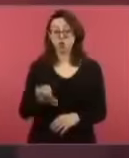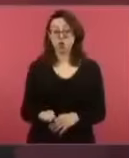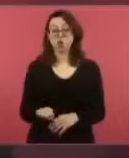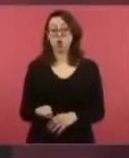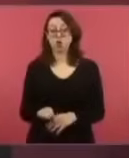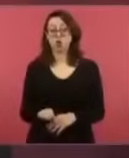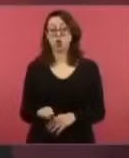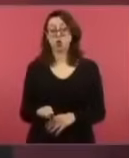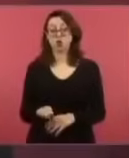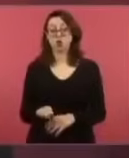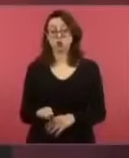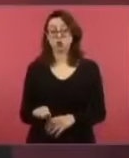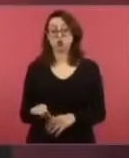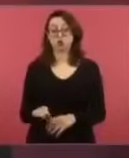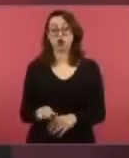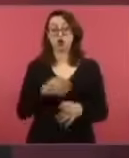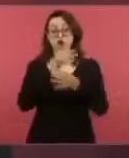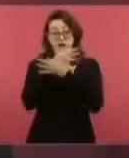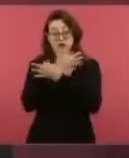recibo.